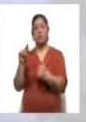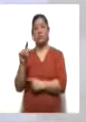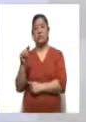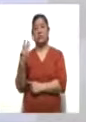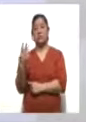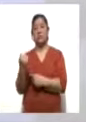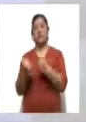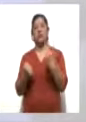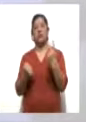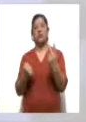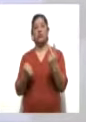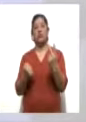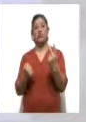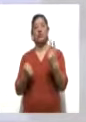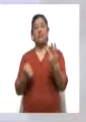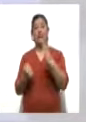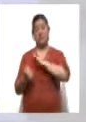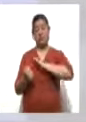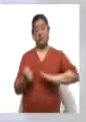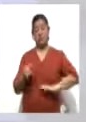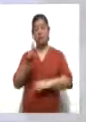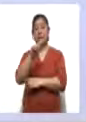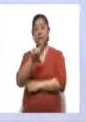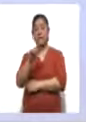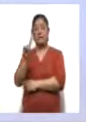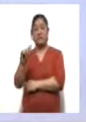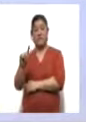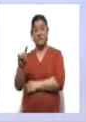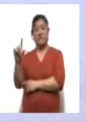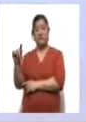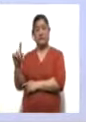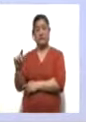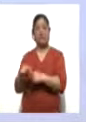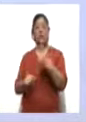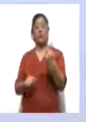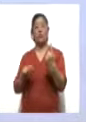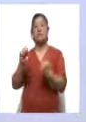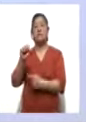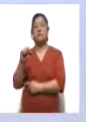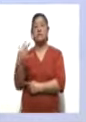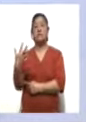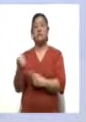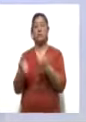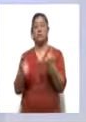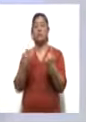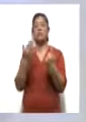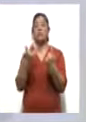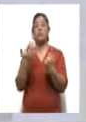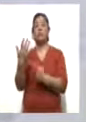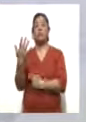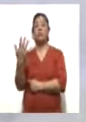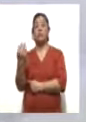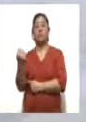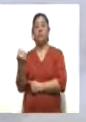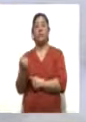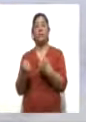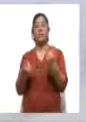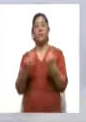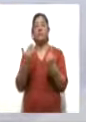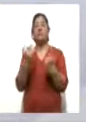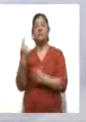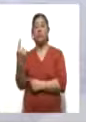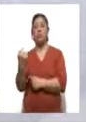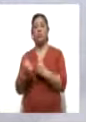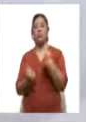Huatzinco 73, Tequesquitla, Tocatlán y Cuajomulco 70, Axocomanitla 65, Cuapiastla 59,